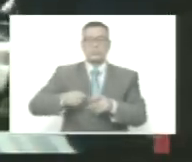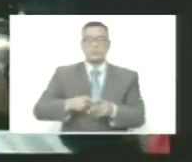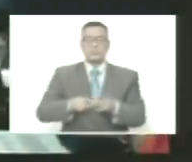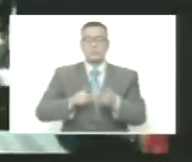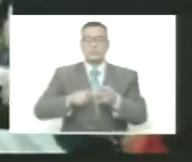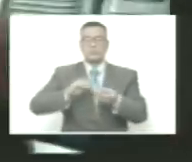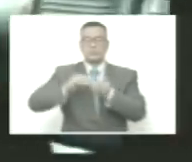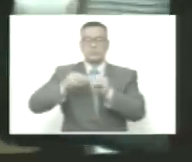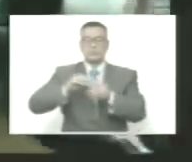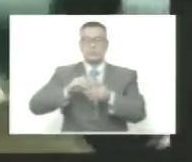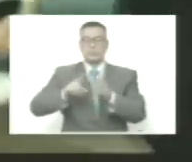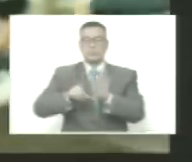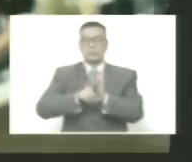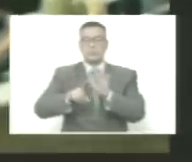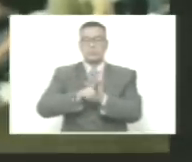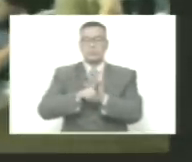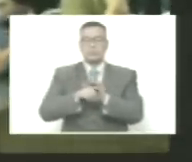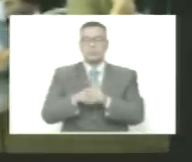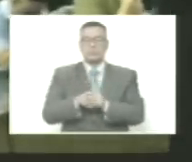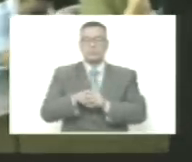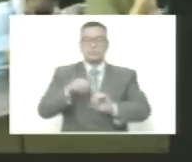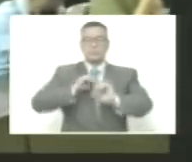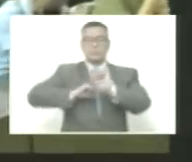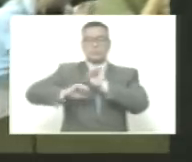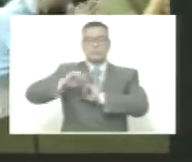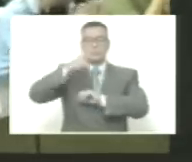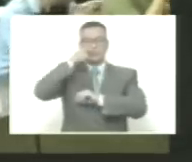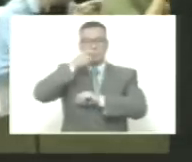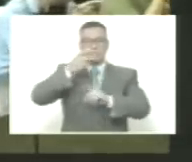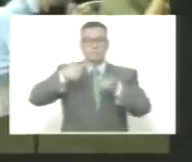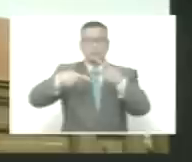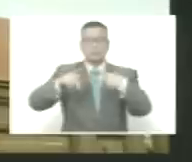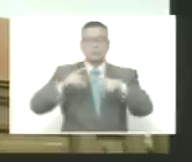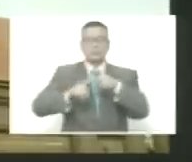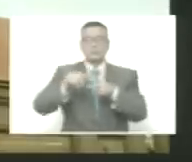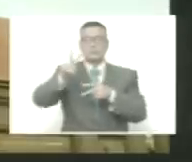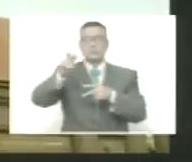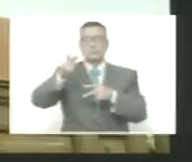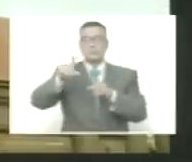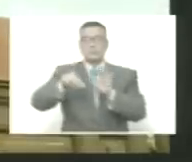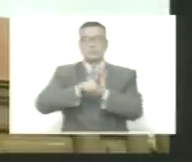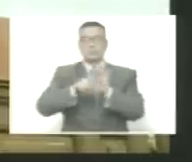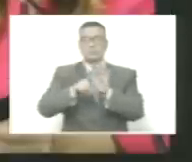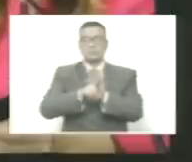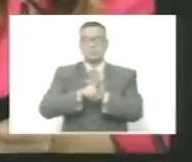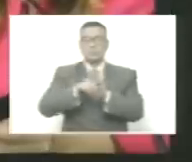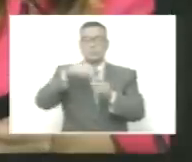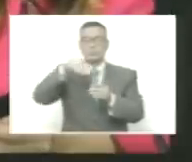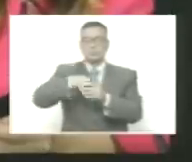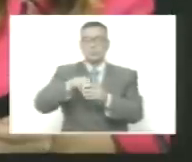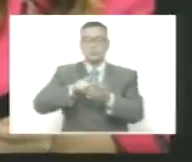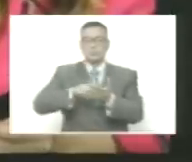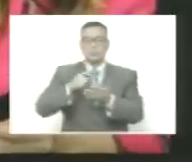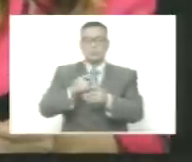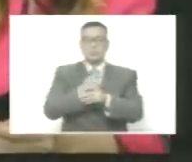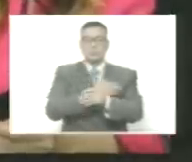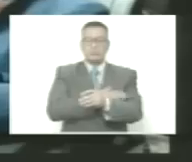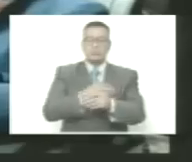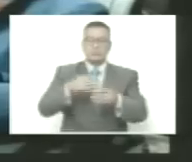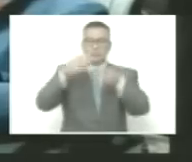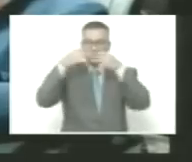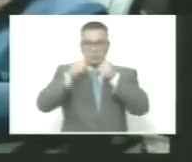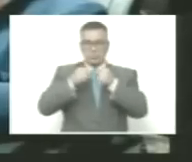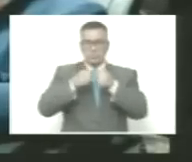la reforma de la Ley de la Defensa Pública, la nueva Ley de Registro y Antecedentes